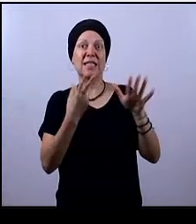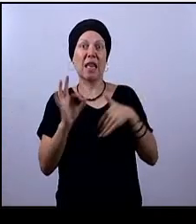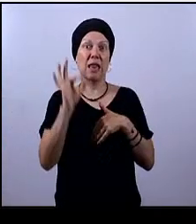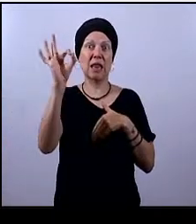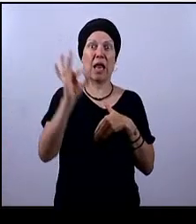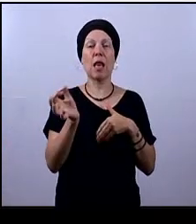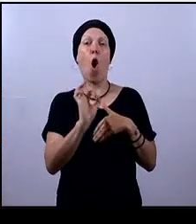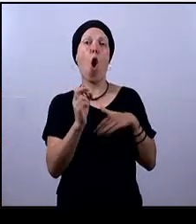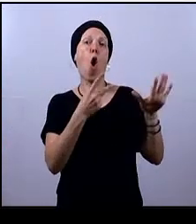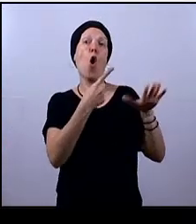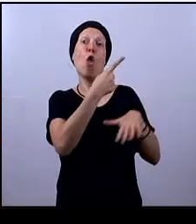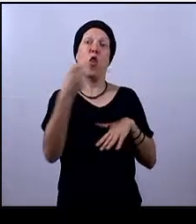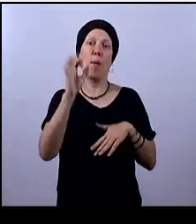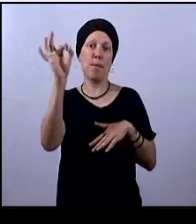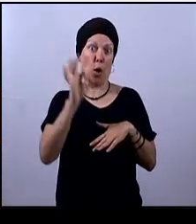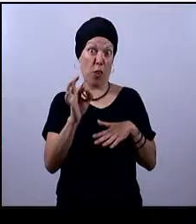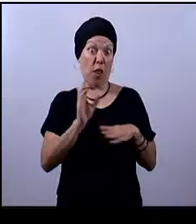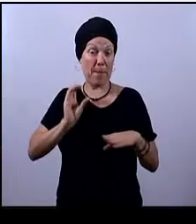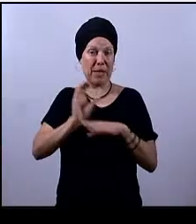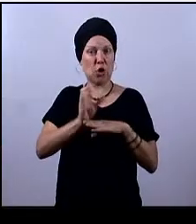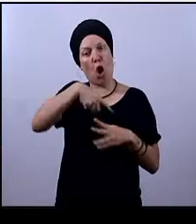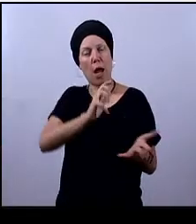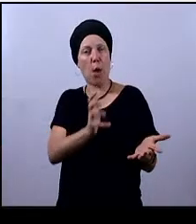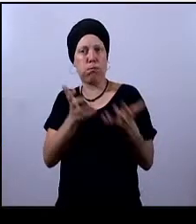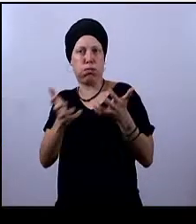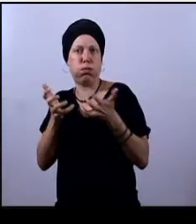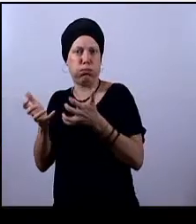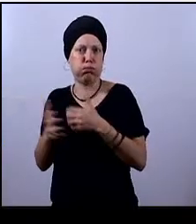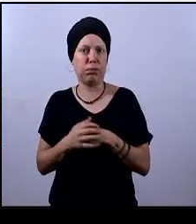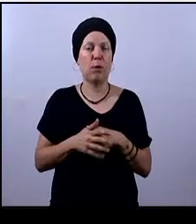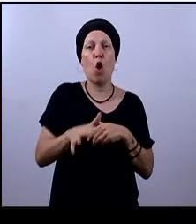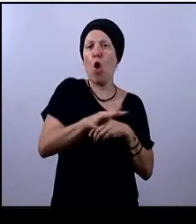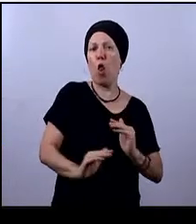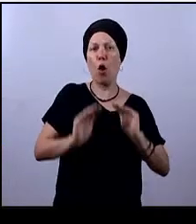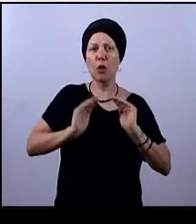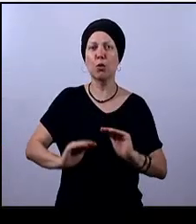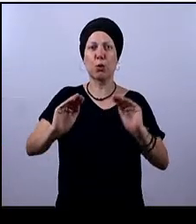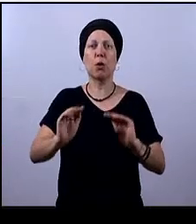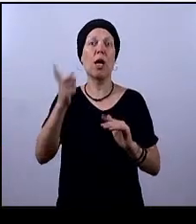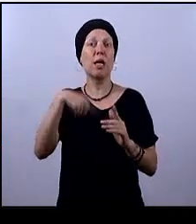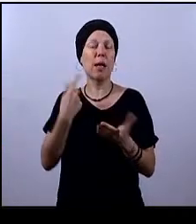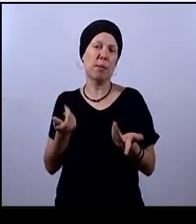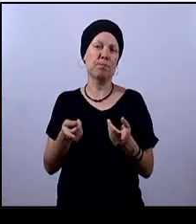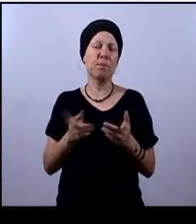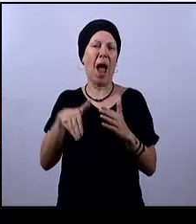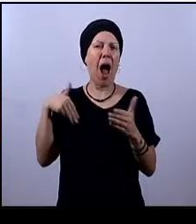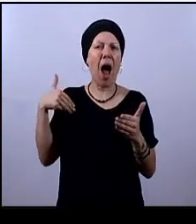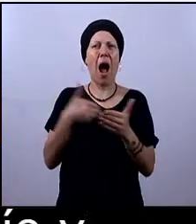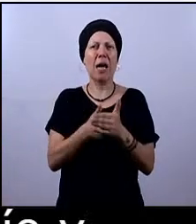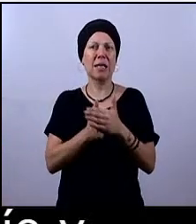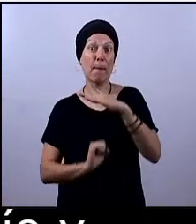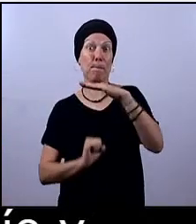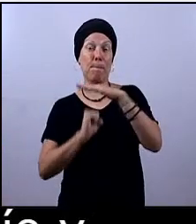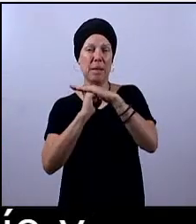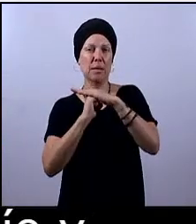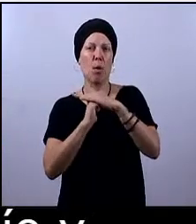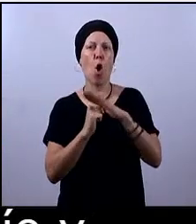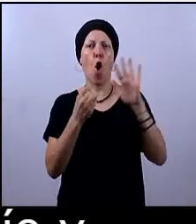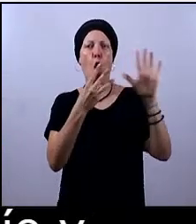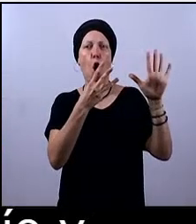y el 100% de la inversión que realice en sus regadíos y percibirá hasta un máximo